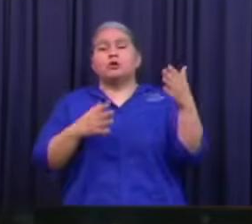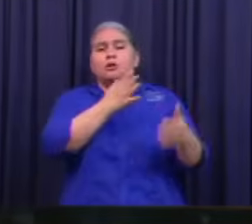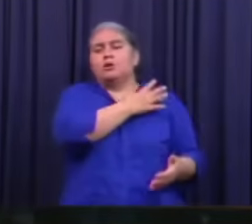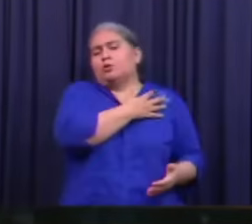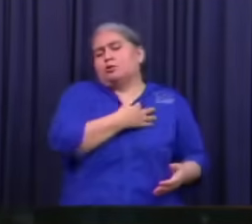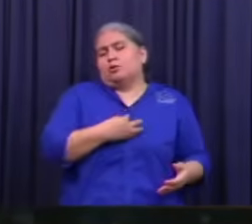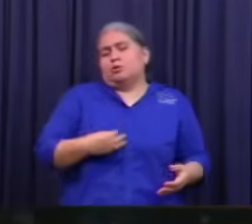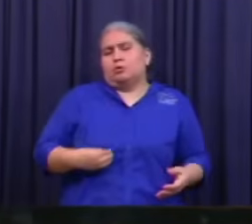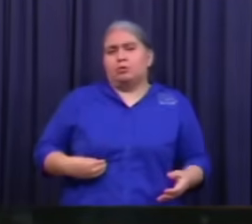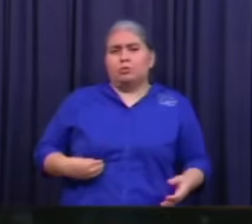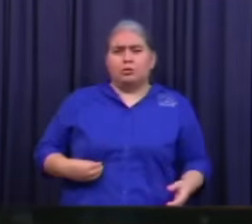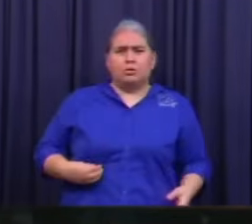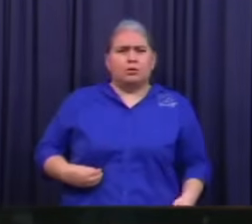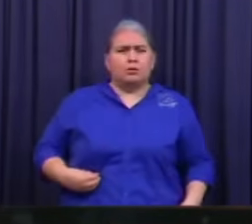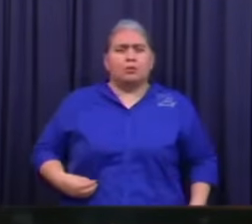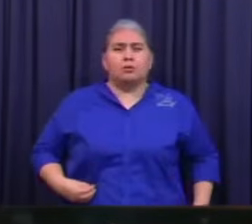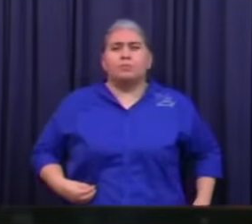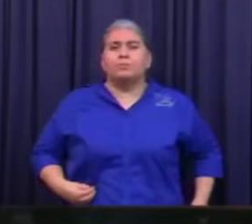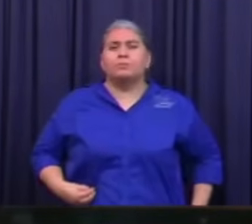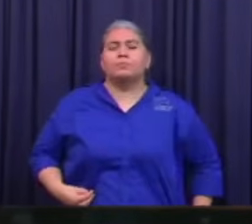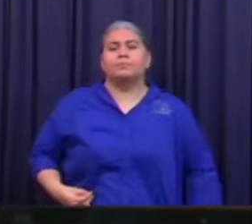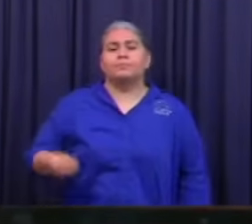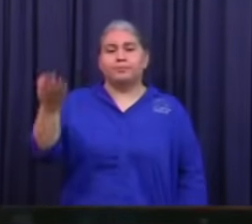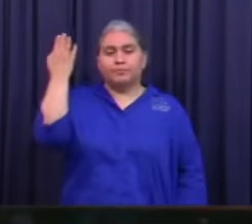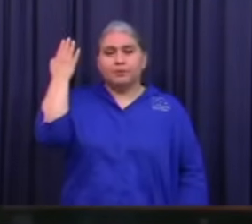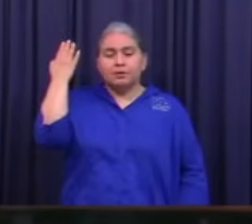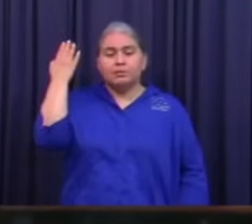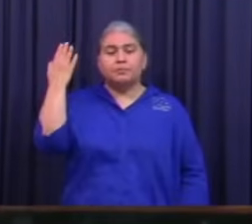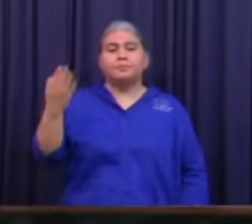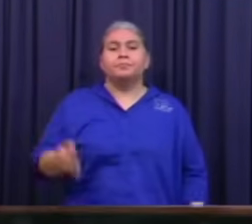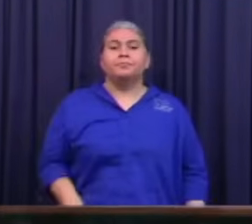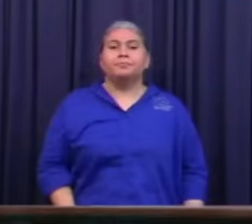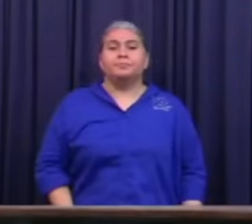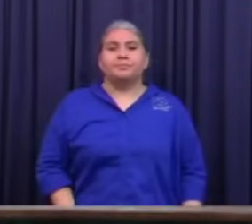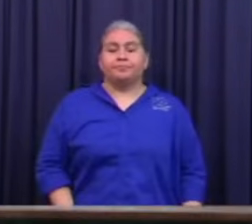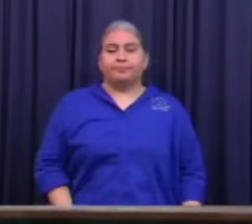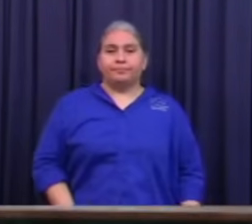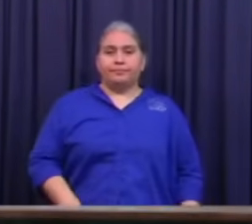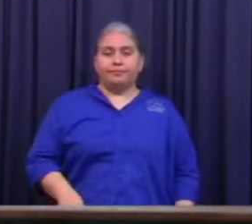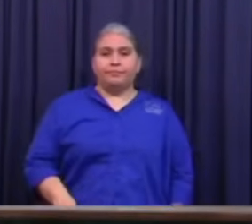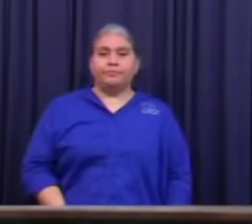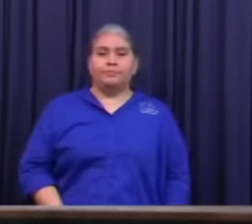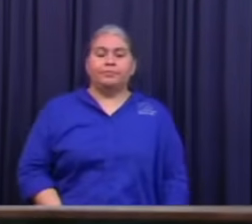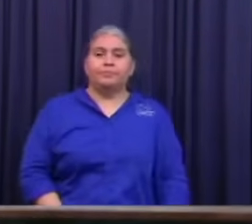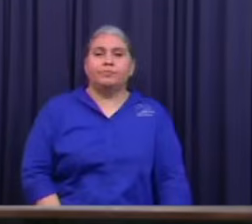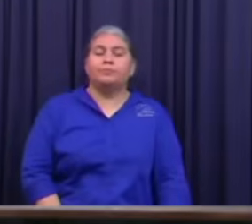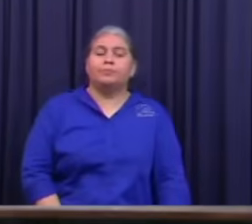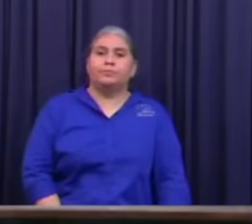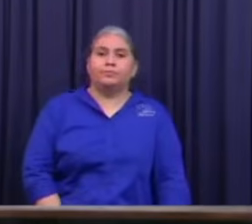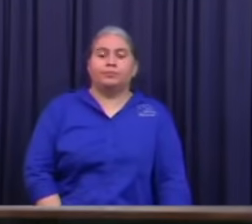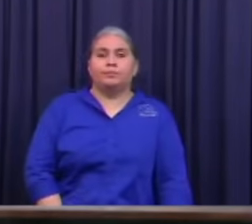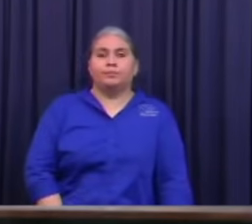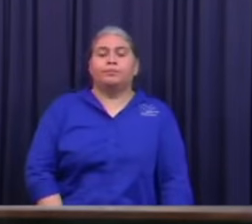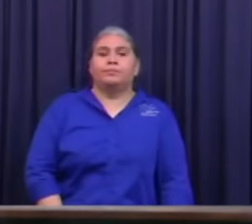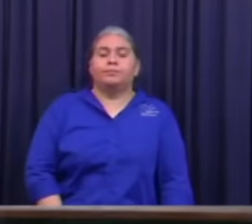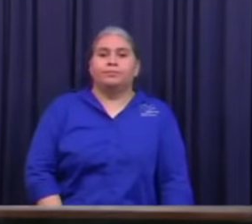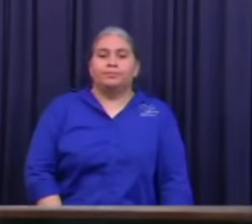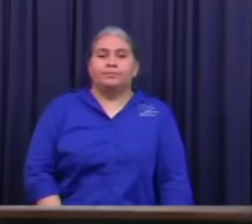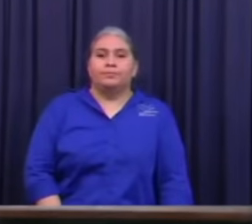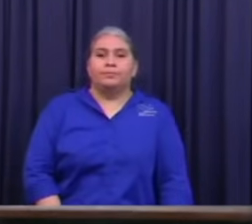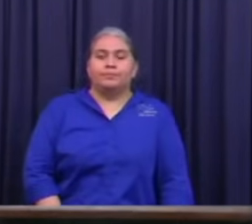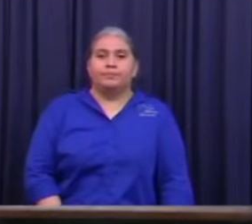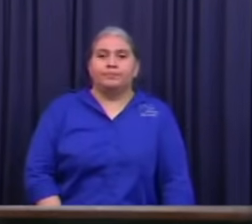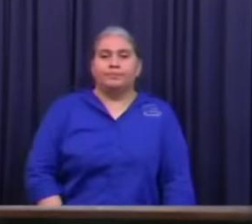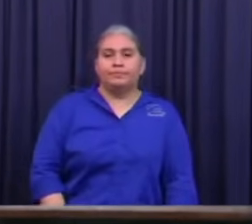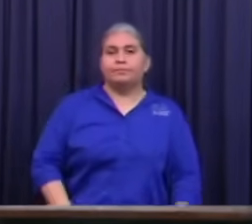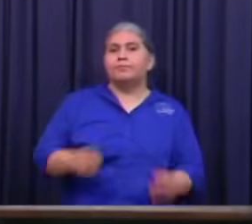conmigo y me dijo eso y en público ahora le pregunto cuál